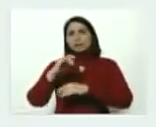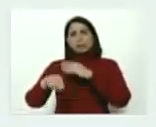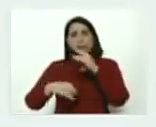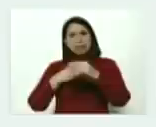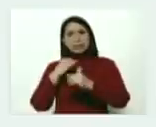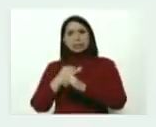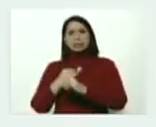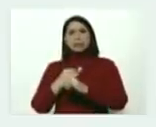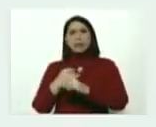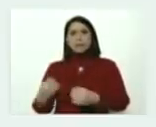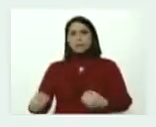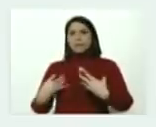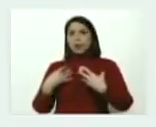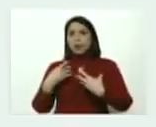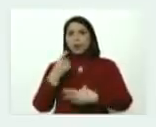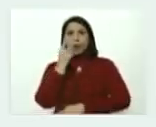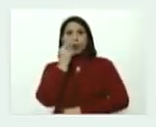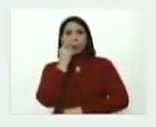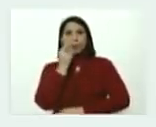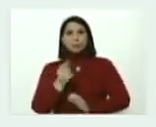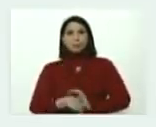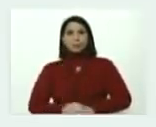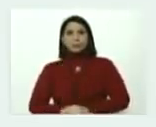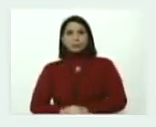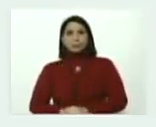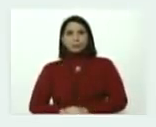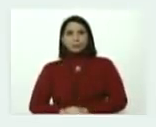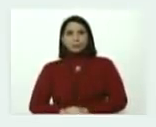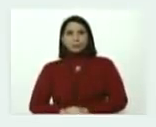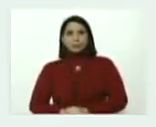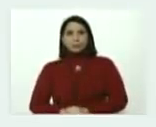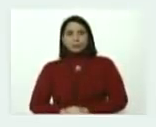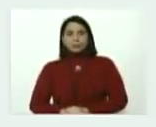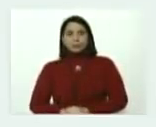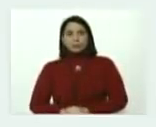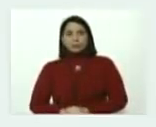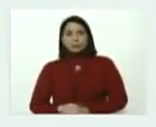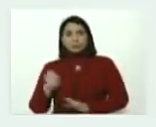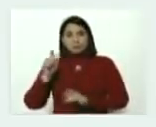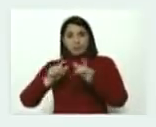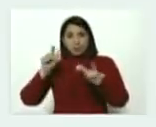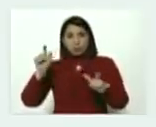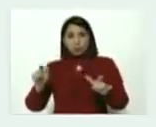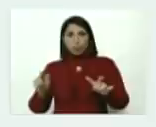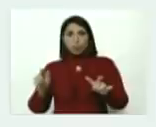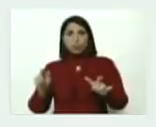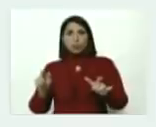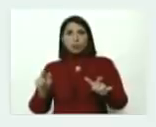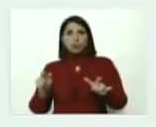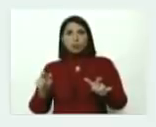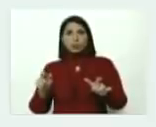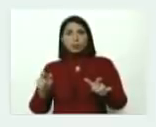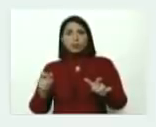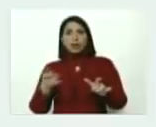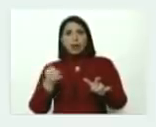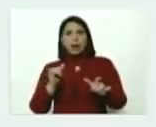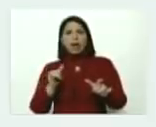infectados por COVID-19 corresponde al sexo masculino. Aquellos pacientes que se encuentran